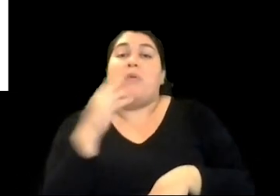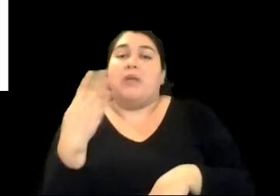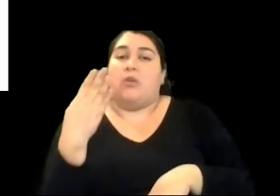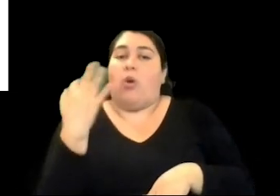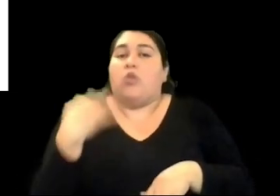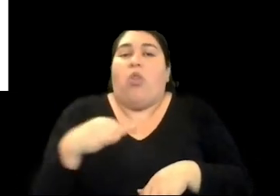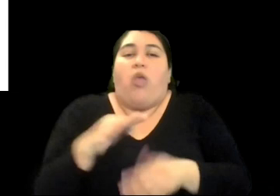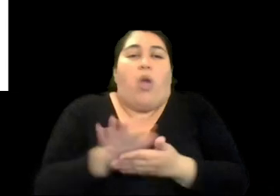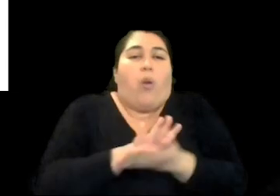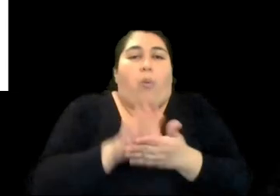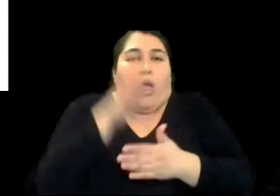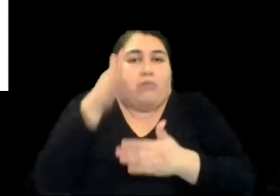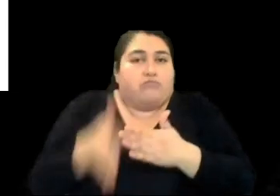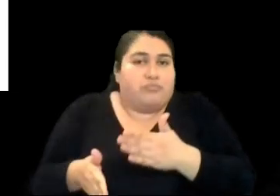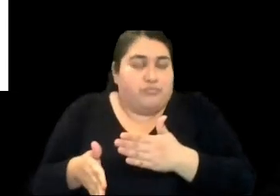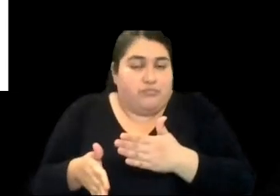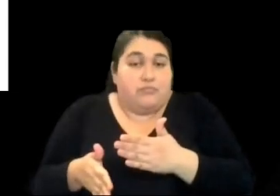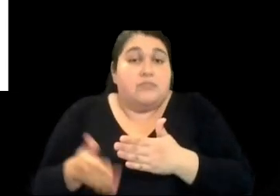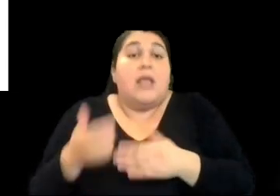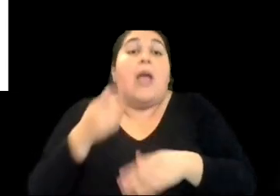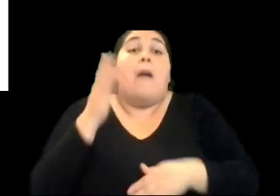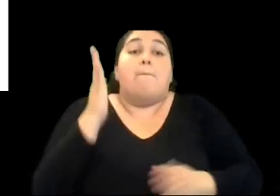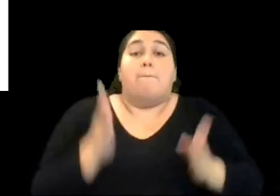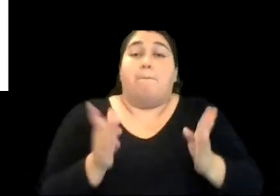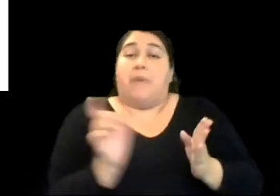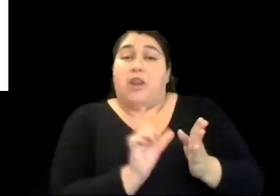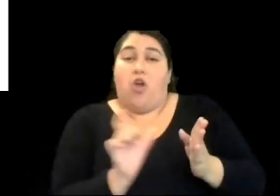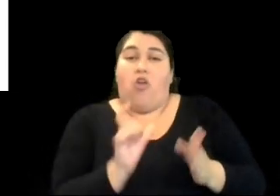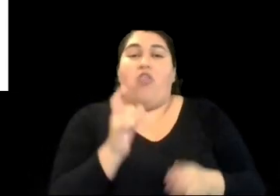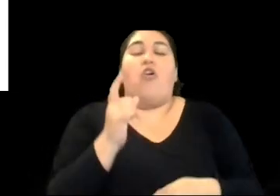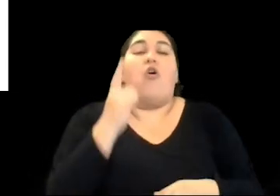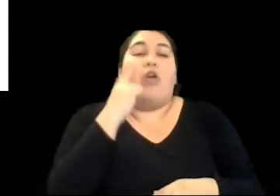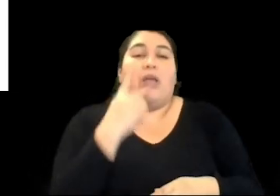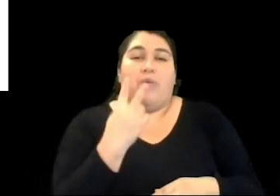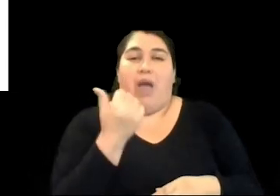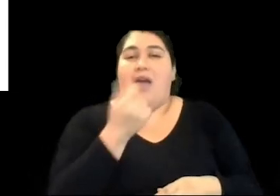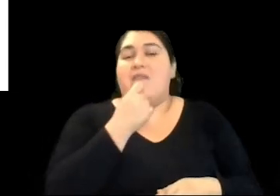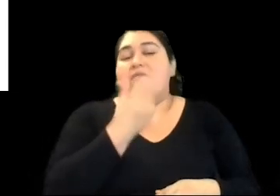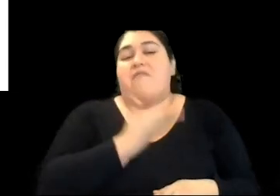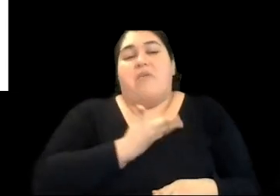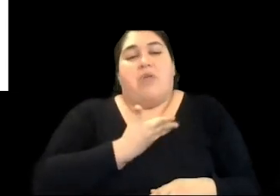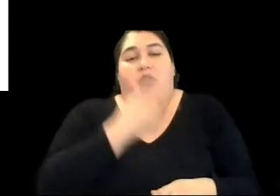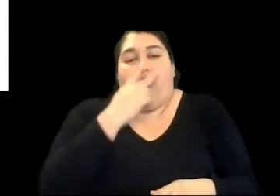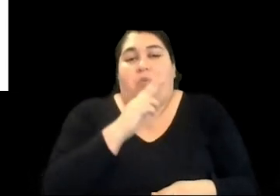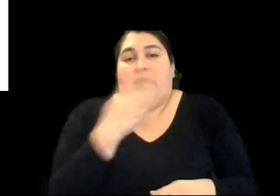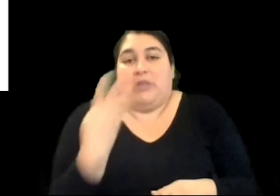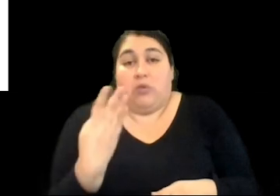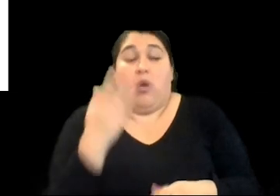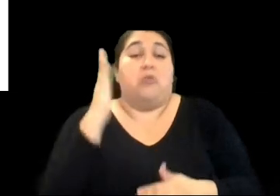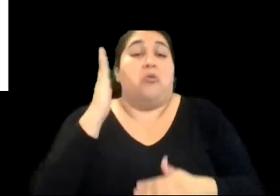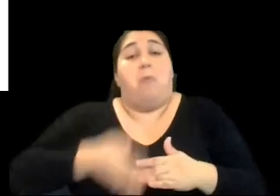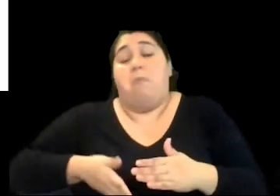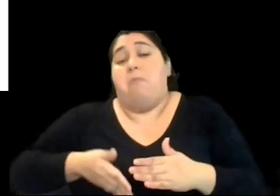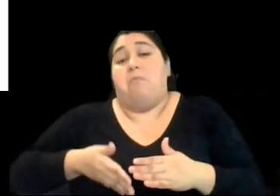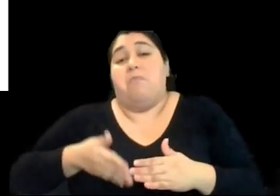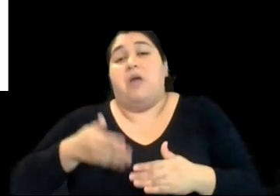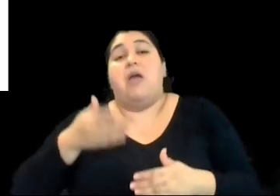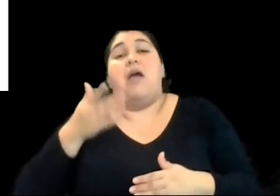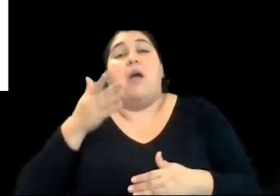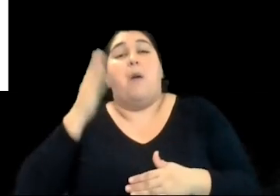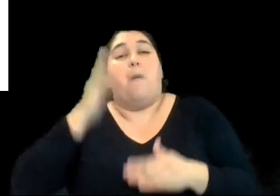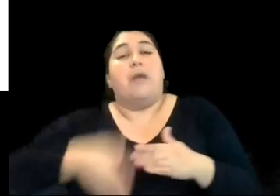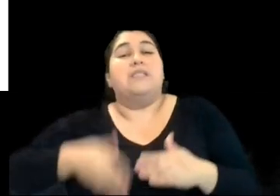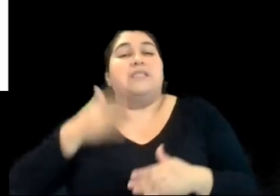Yo tengo el periodo fiscal IVA febrero de 2024, vence en marzo, esa obligación